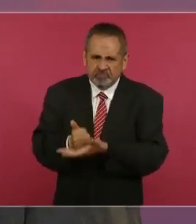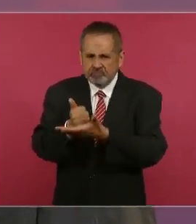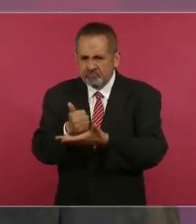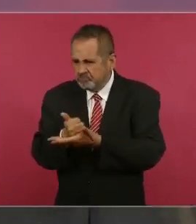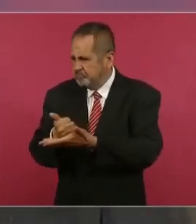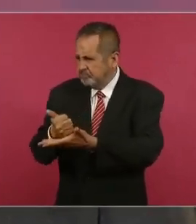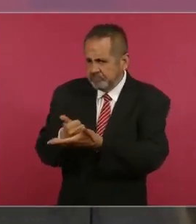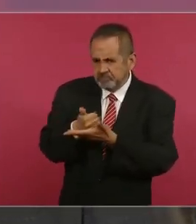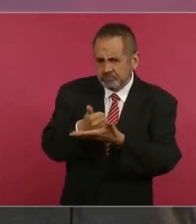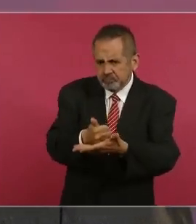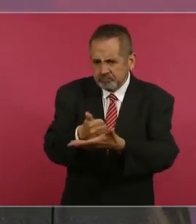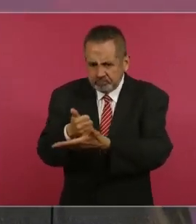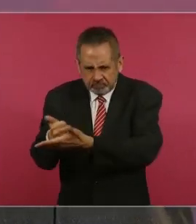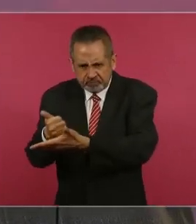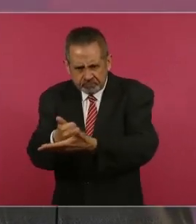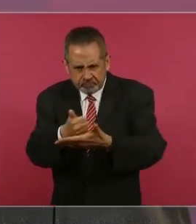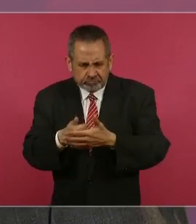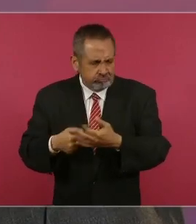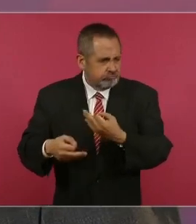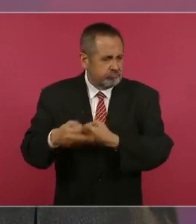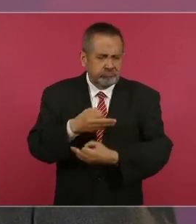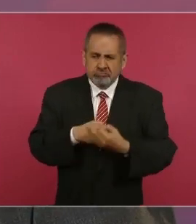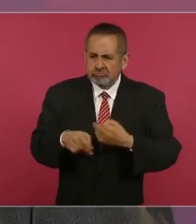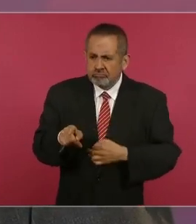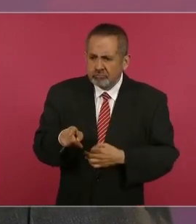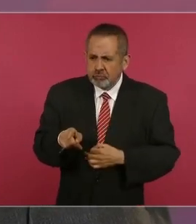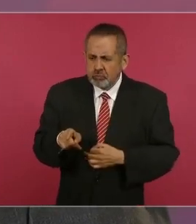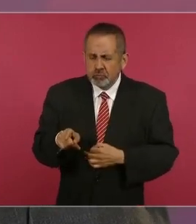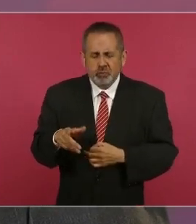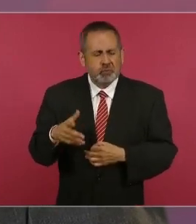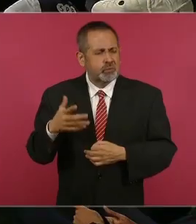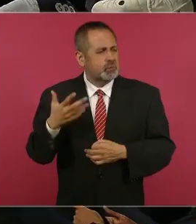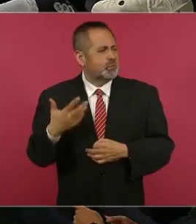ayudando unos a otros,